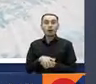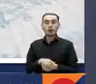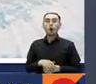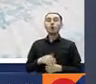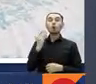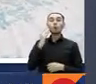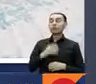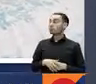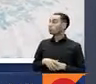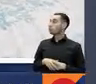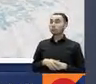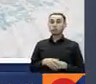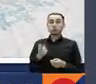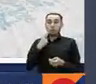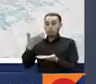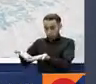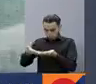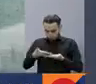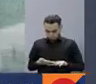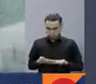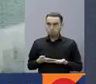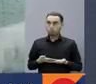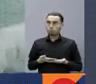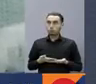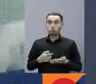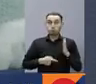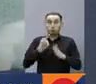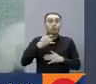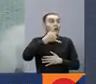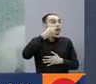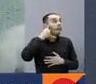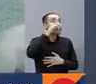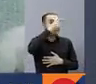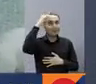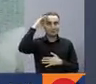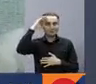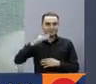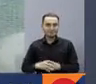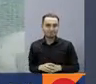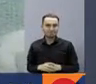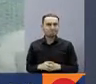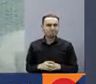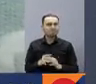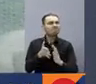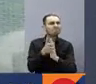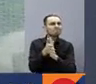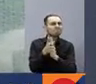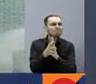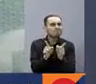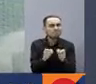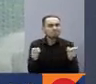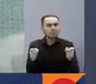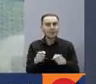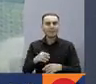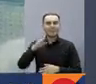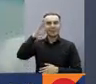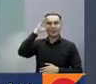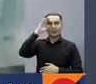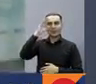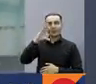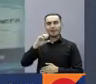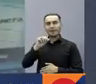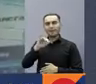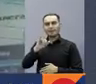asegura que el delincuente le entregó la mascota y ella inmediatamente llamó a las autoridades. Los detalles de este caso los tiene el coronel Camilo